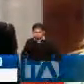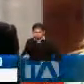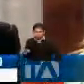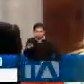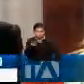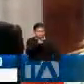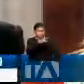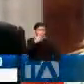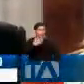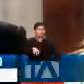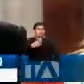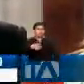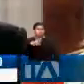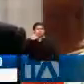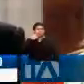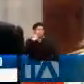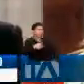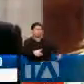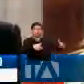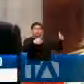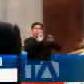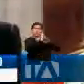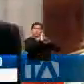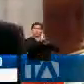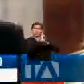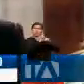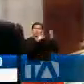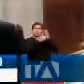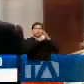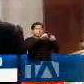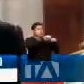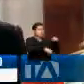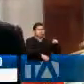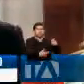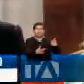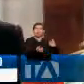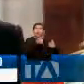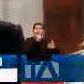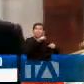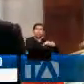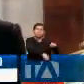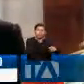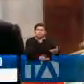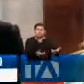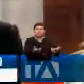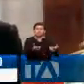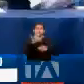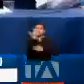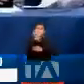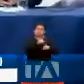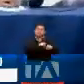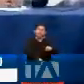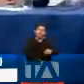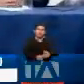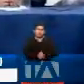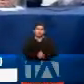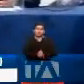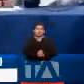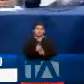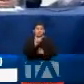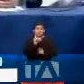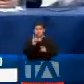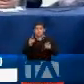insisto, es ataque a infraestructura estratégica del Estado. Lugares de agua potable, canales de televisión. No